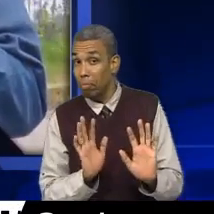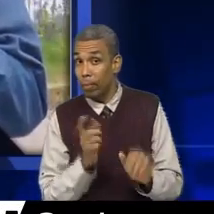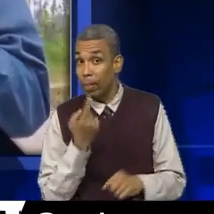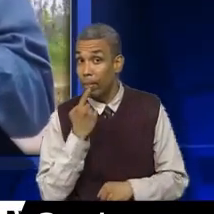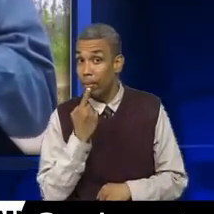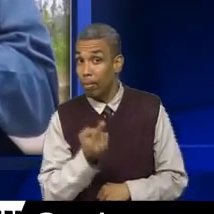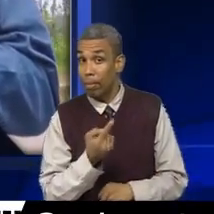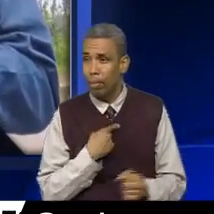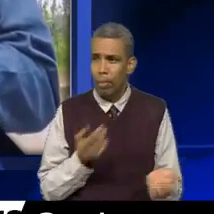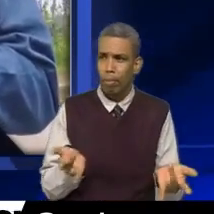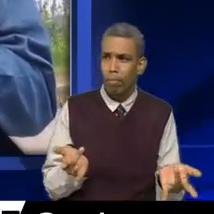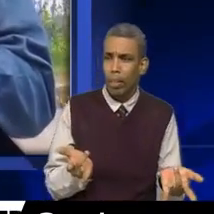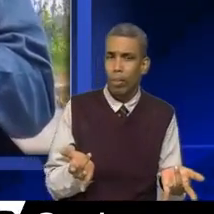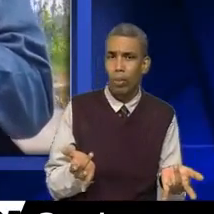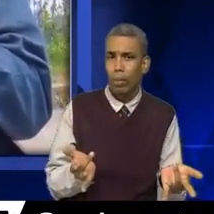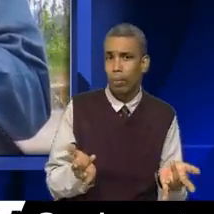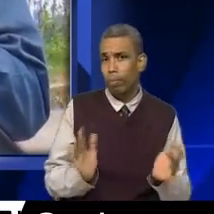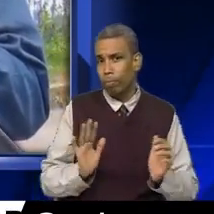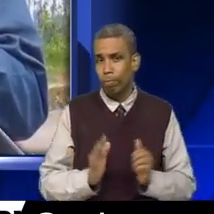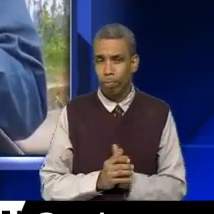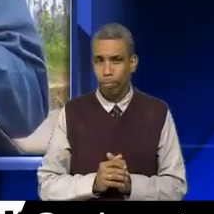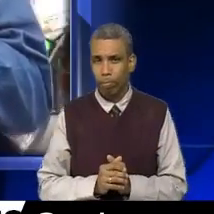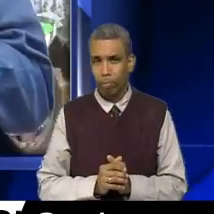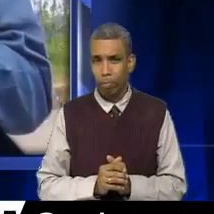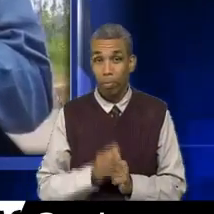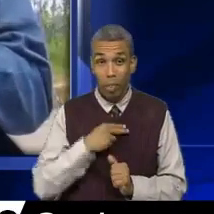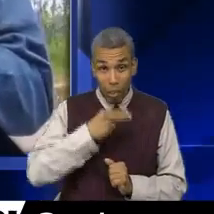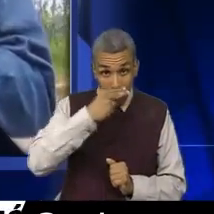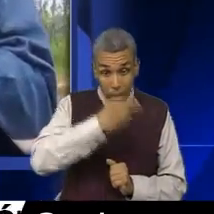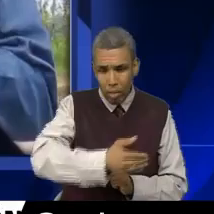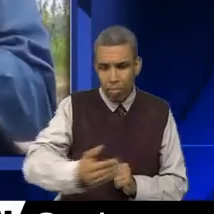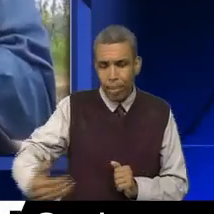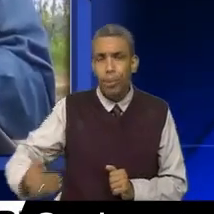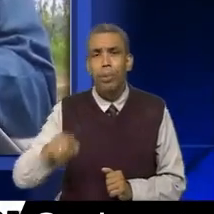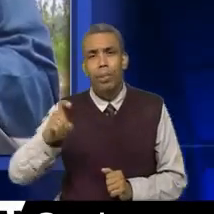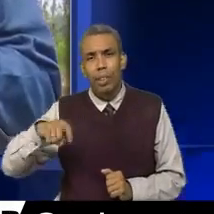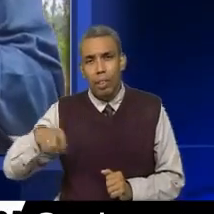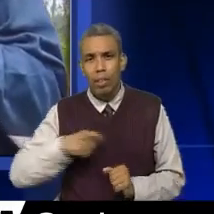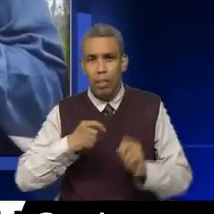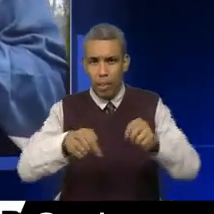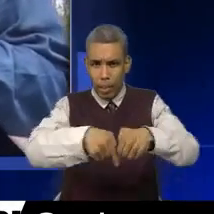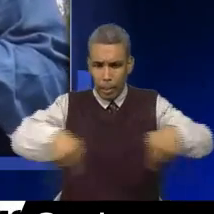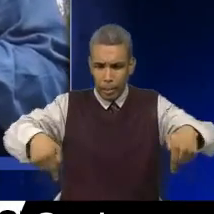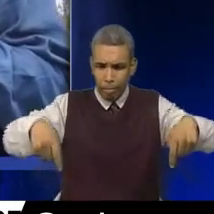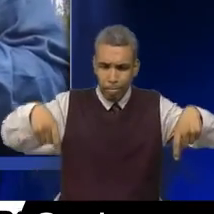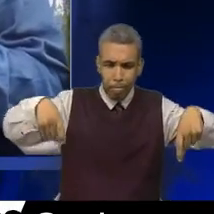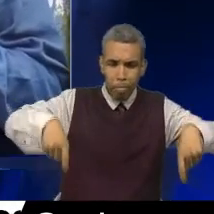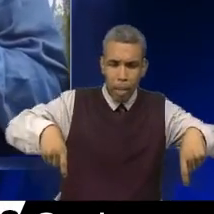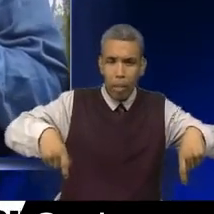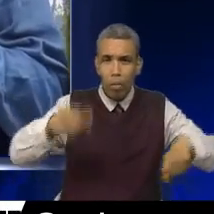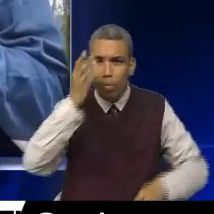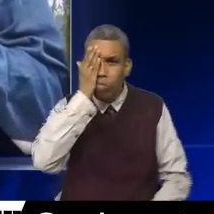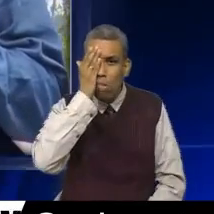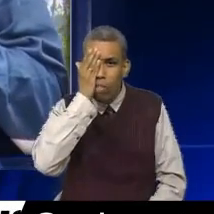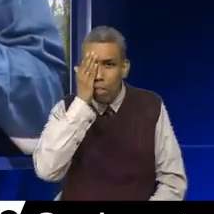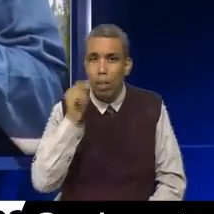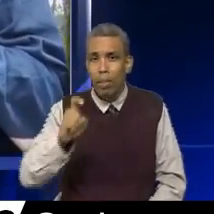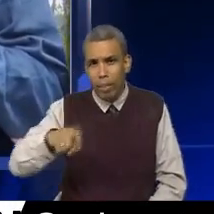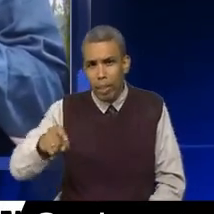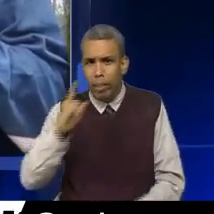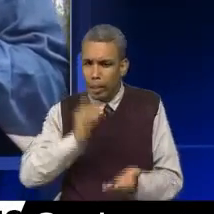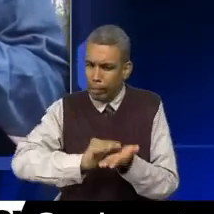a hacer Inderva a nuestro escenario deportivo porque de verdad los niños lo requieren, los muchachos están de verdad necesitando que le adecúen